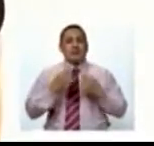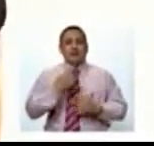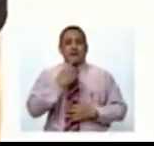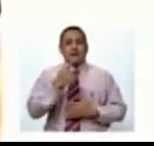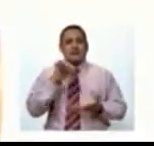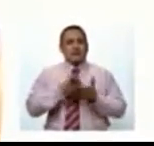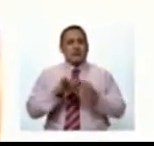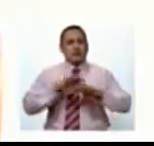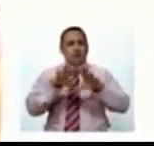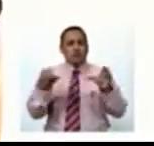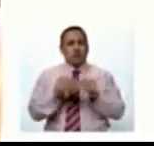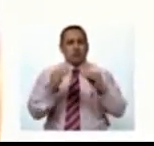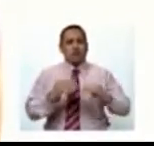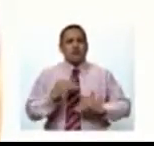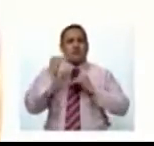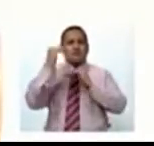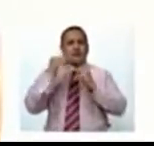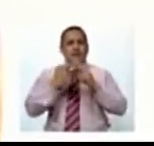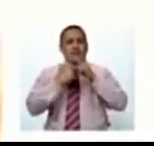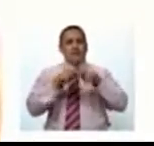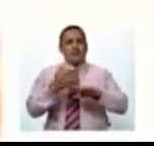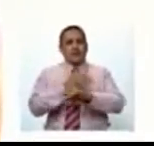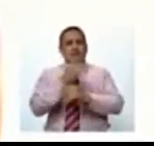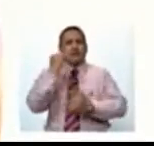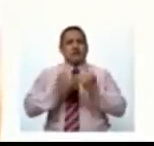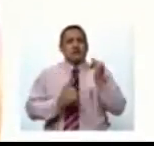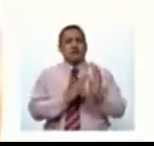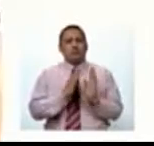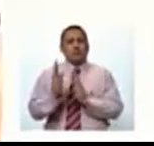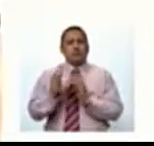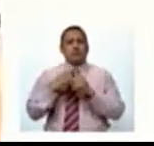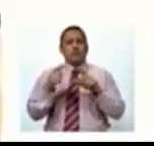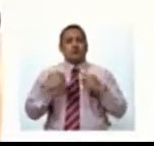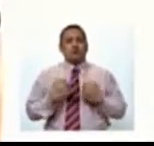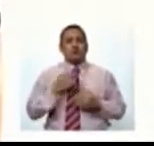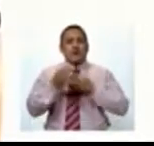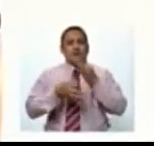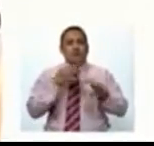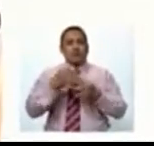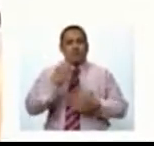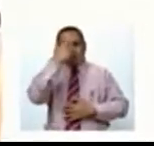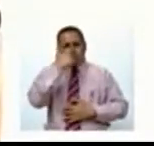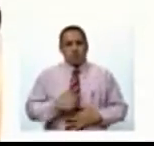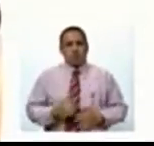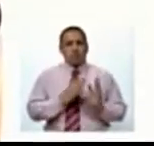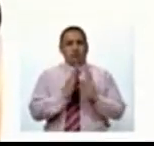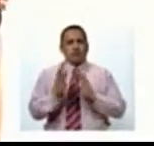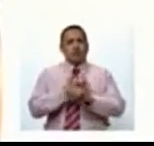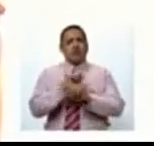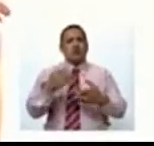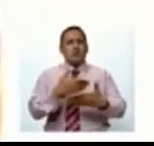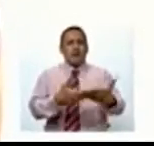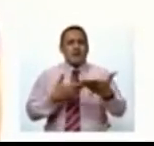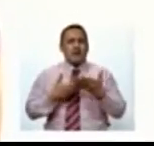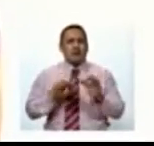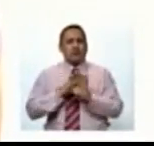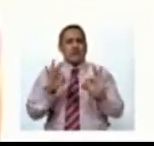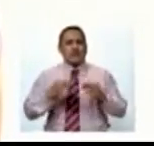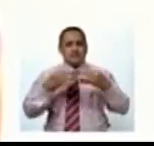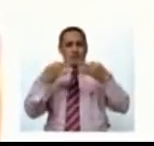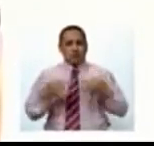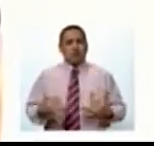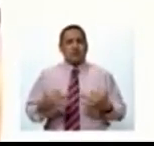que estos son los hitos de inicio y de fin de un proceso. Pero si yo, por ejemplo, soy sujeto a un proceso en el que no he recibido la sentencia